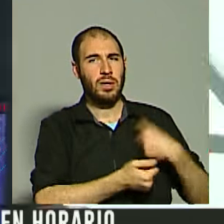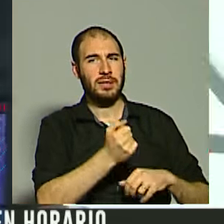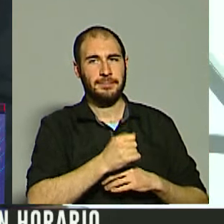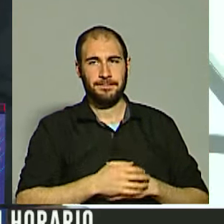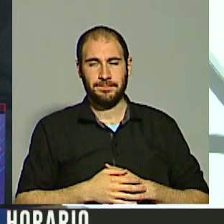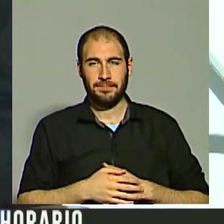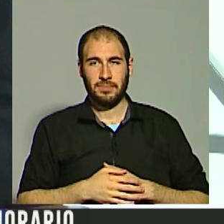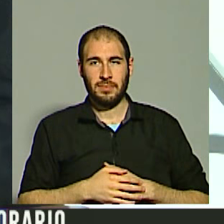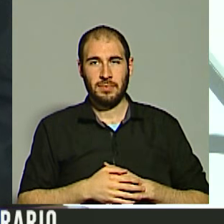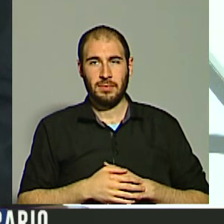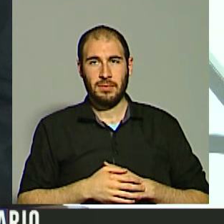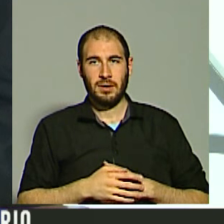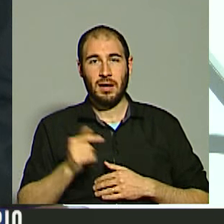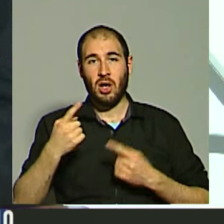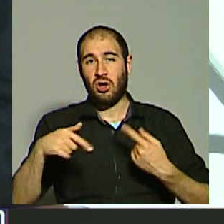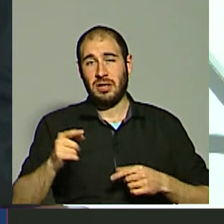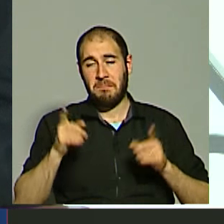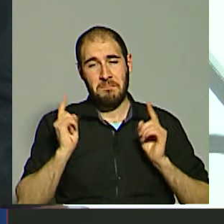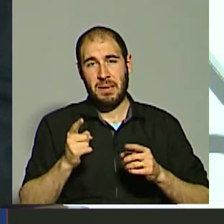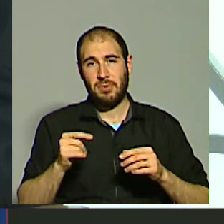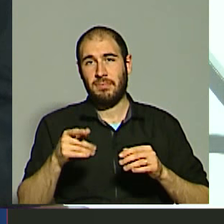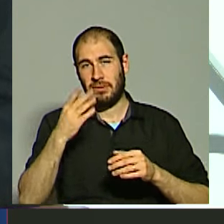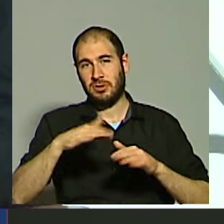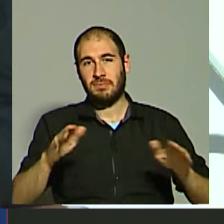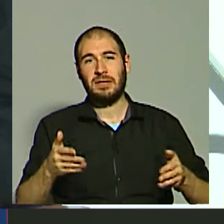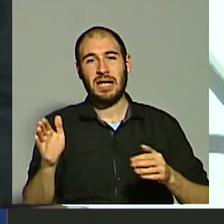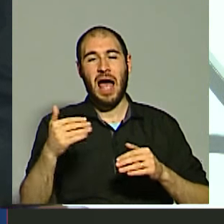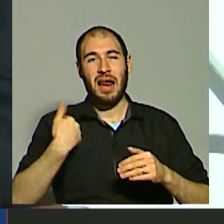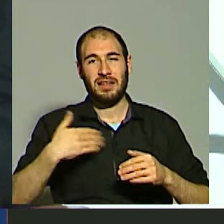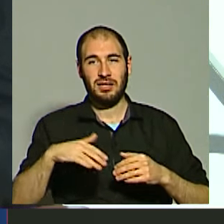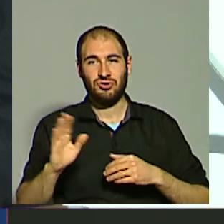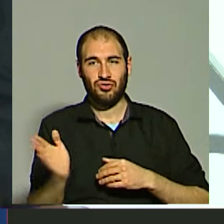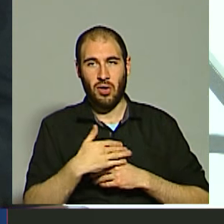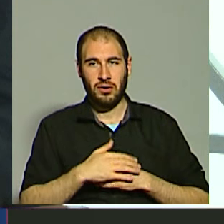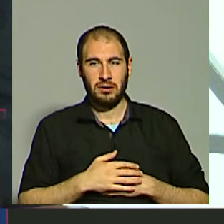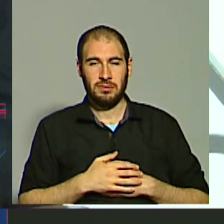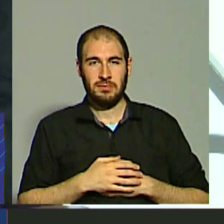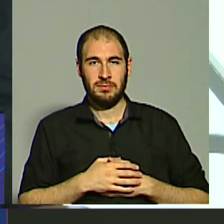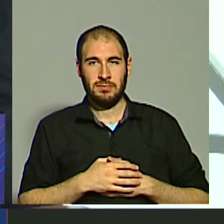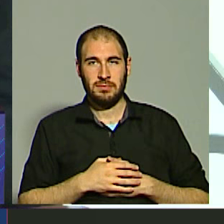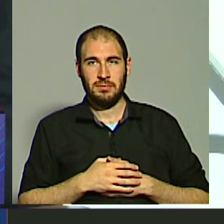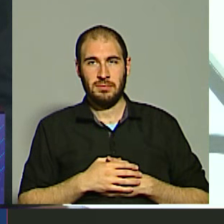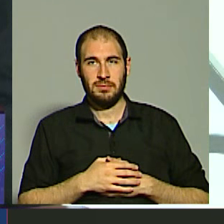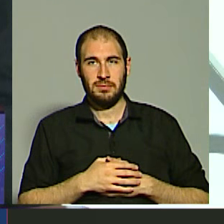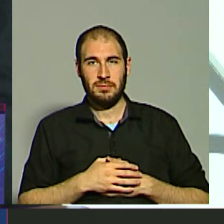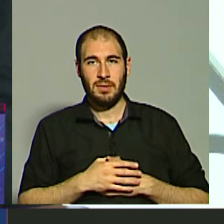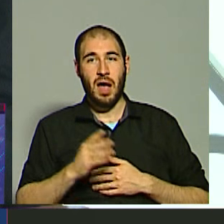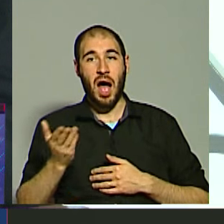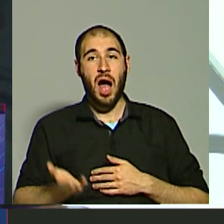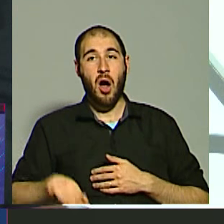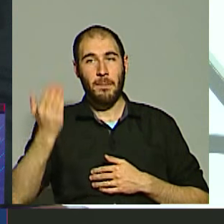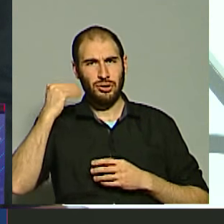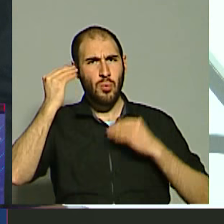respecto? Bueno, es un producto típico de la mesa de los argentinos y evidentemente es un aumento